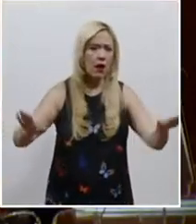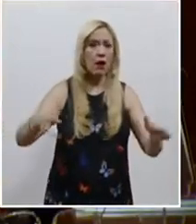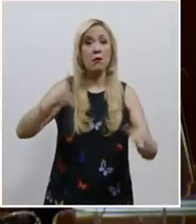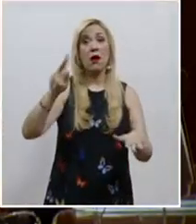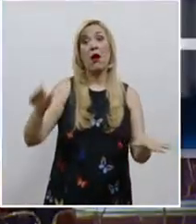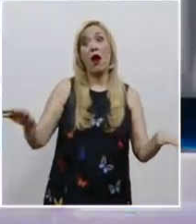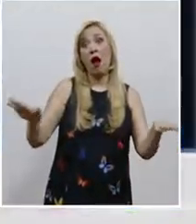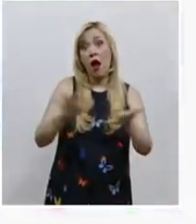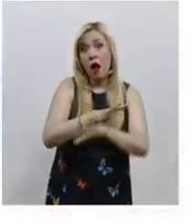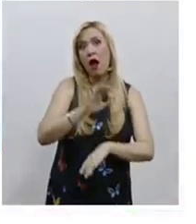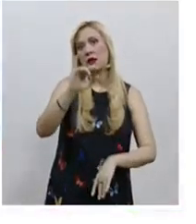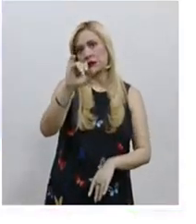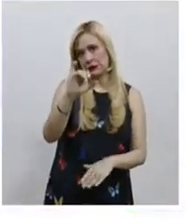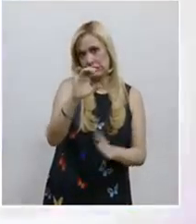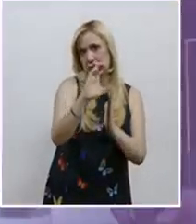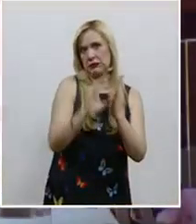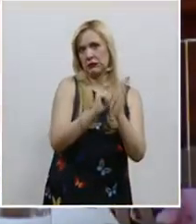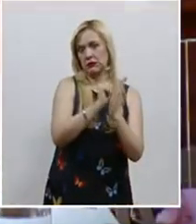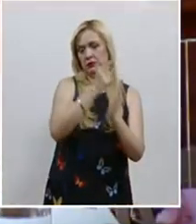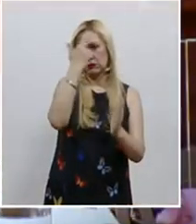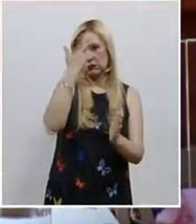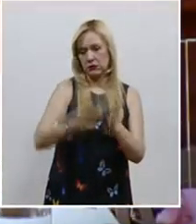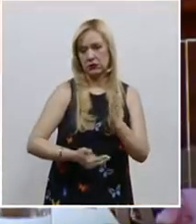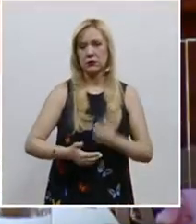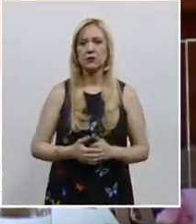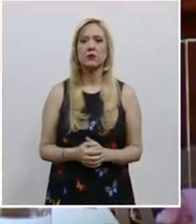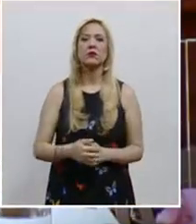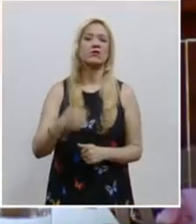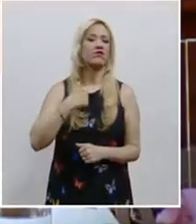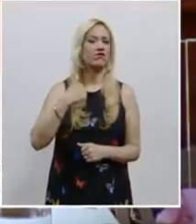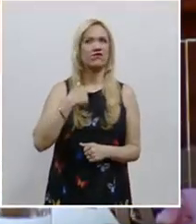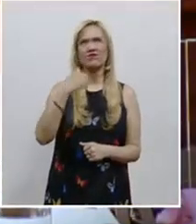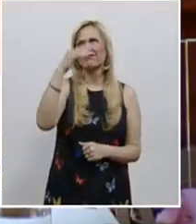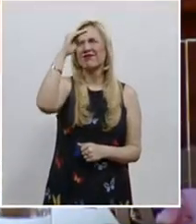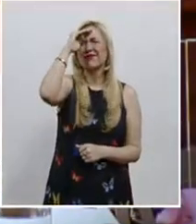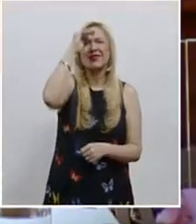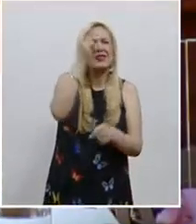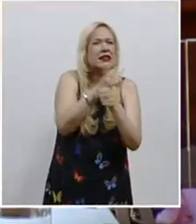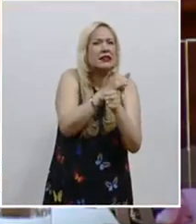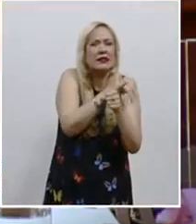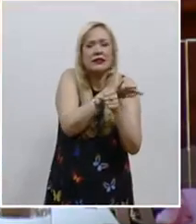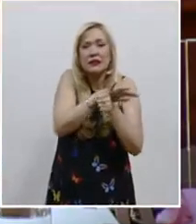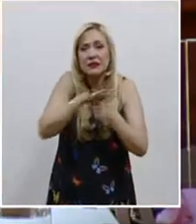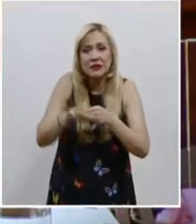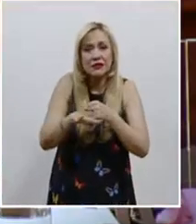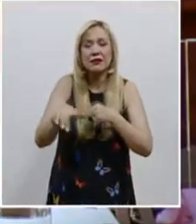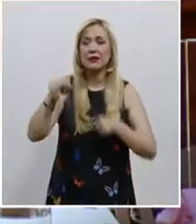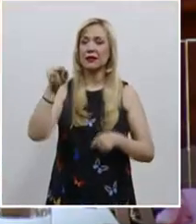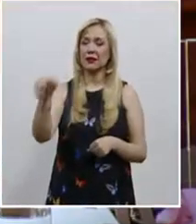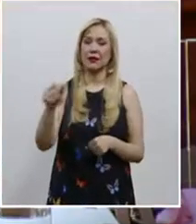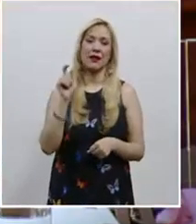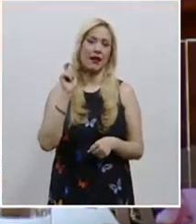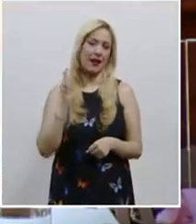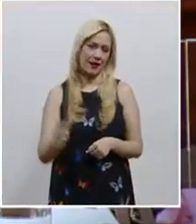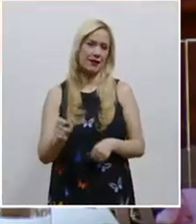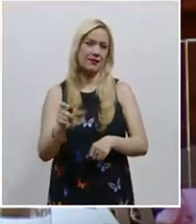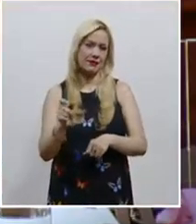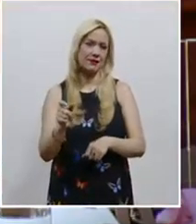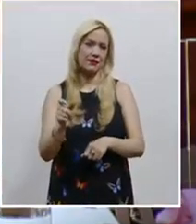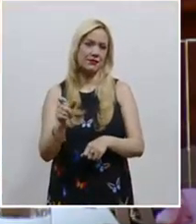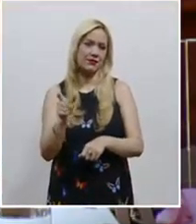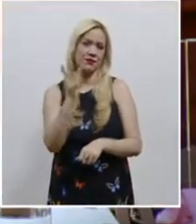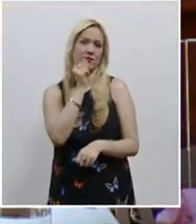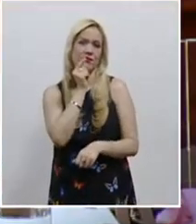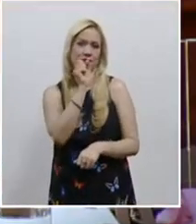sería inconstitucional. Me resulta difícil imaginar que una institución de carácter civil, en este caso la Secretaría